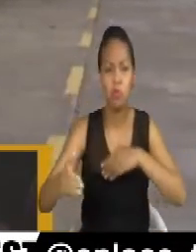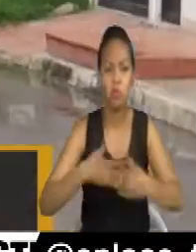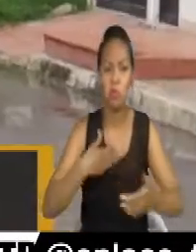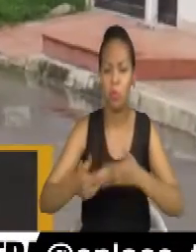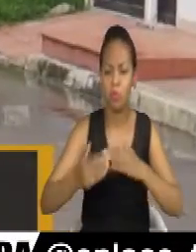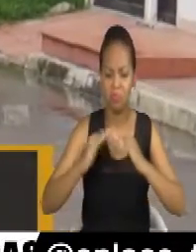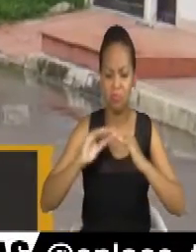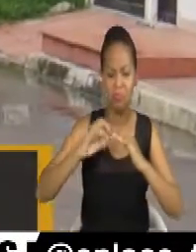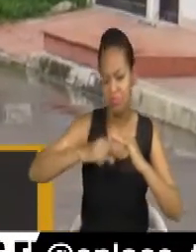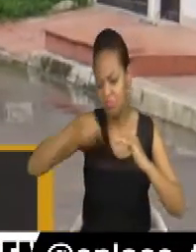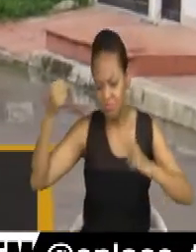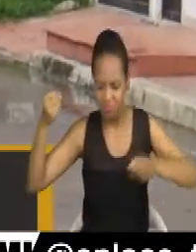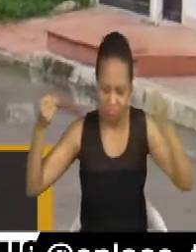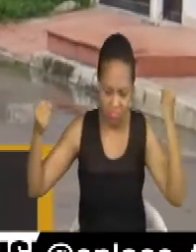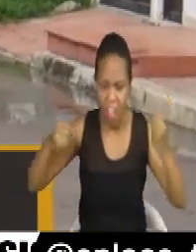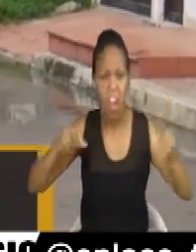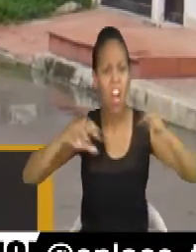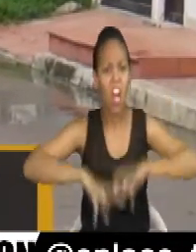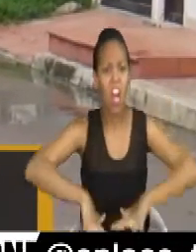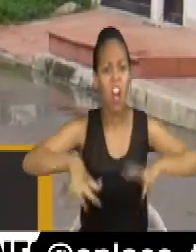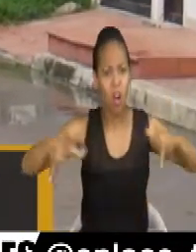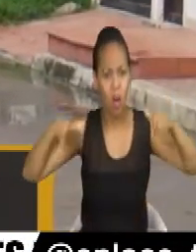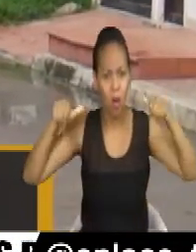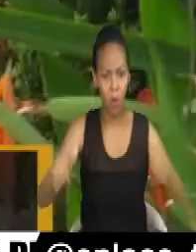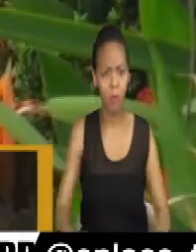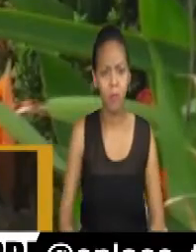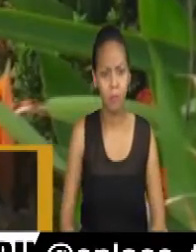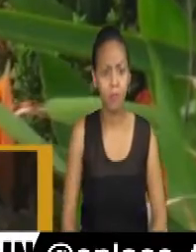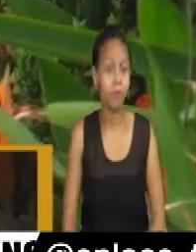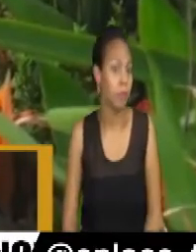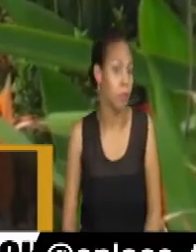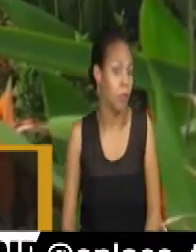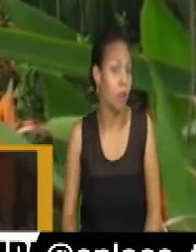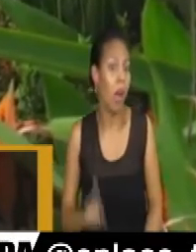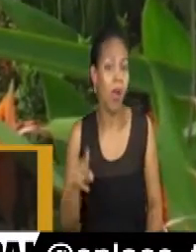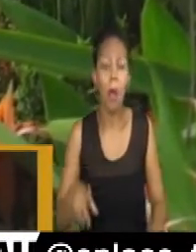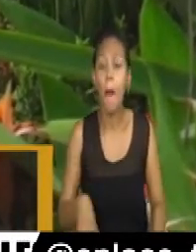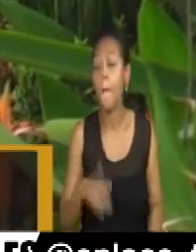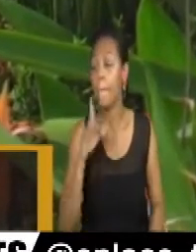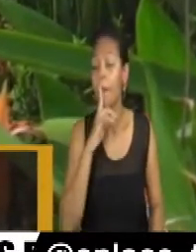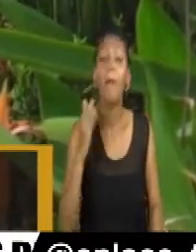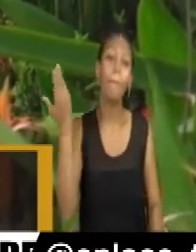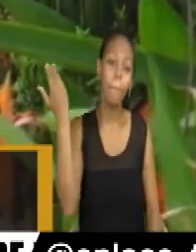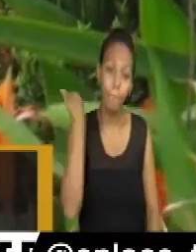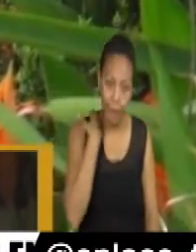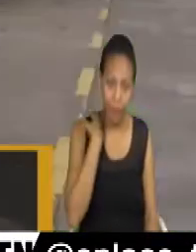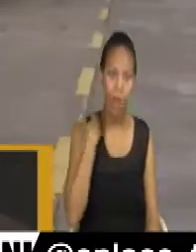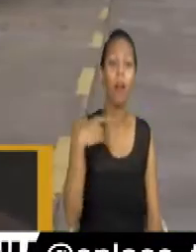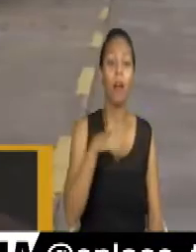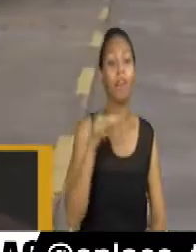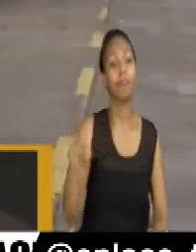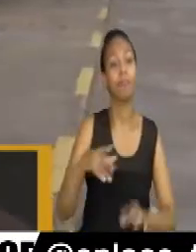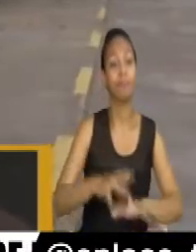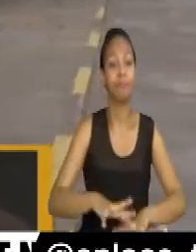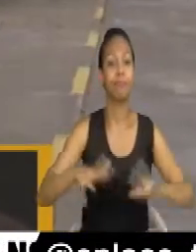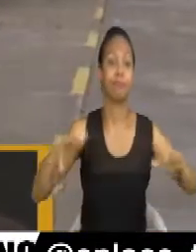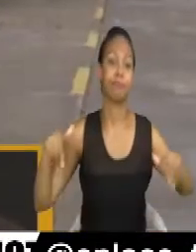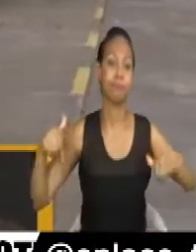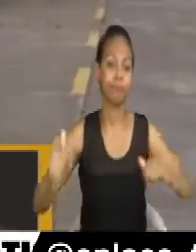empresas. Quien literalmente de papaya, como dice el viejo adagio, se convierte en víctima de los ladrones. Tenemos